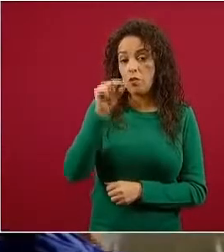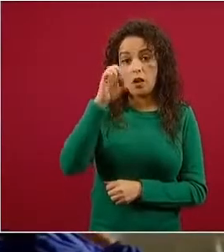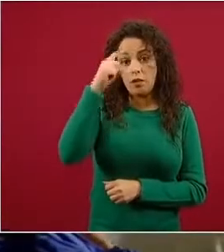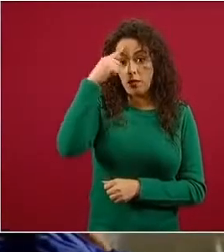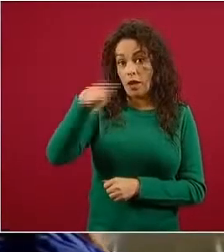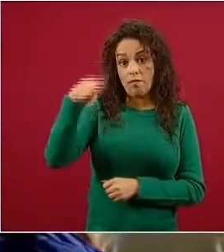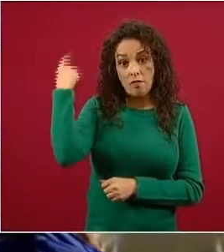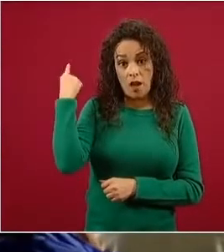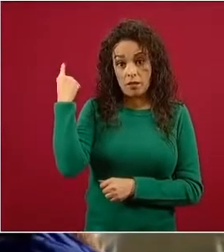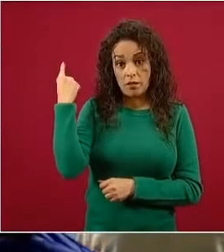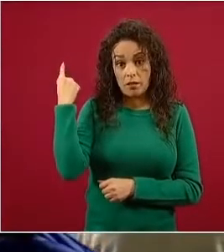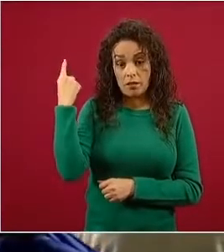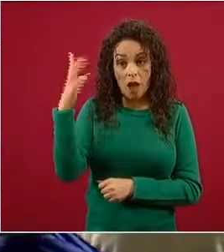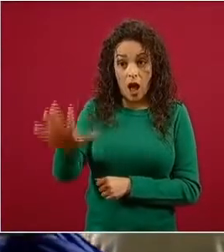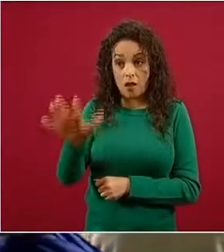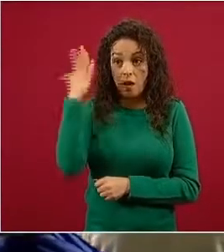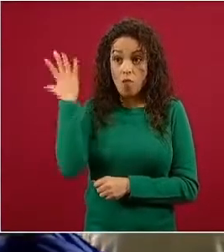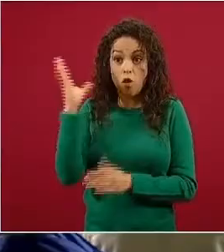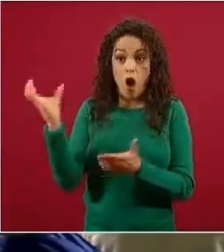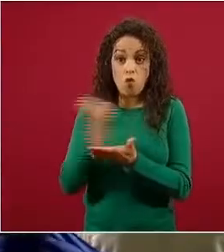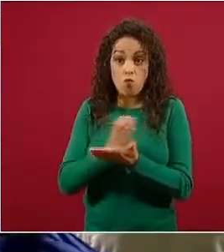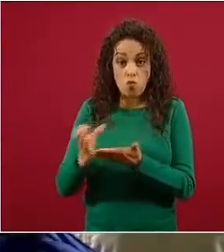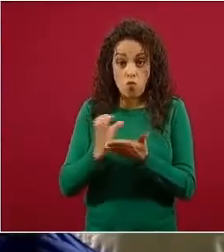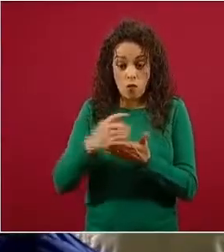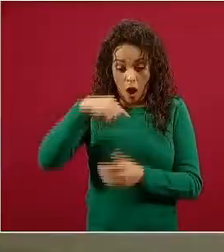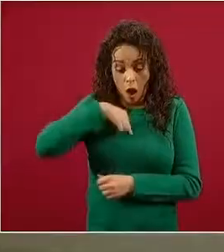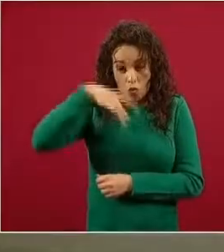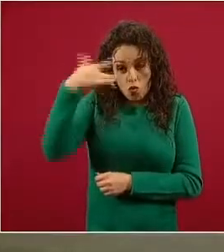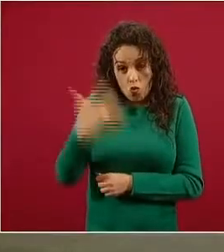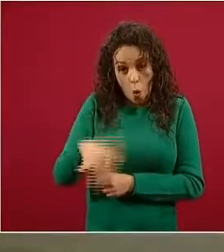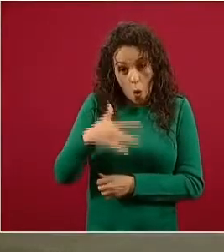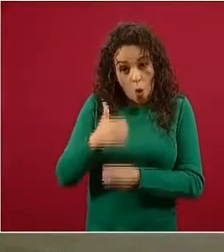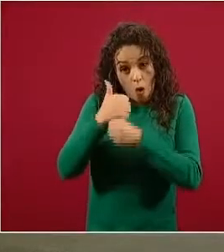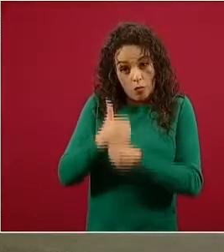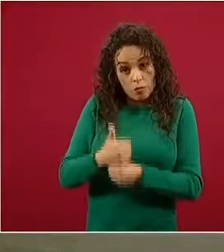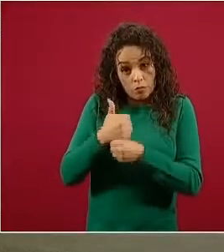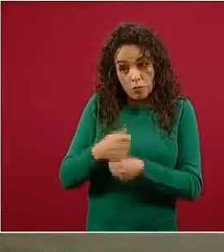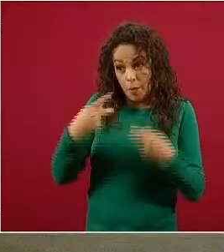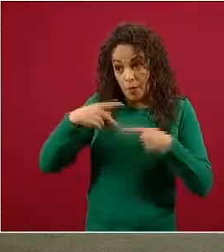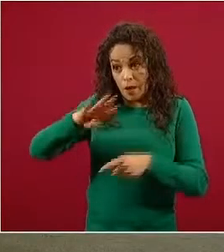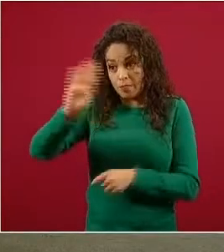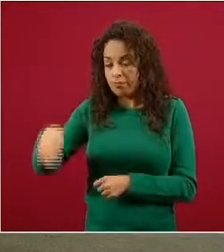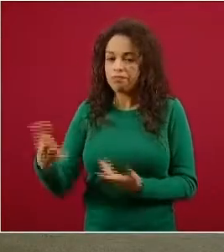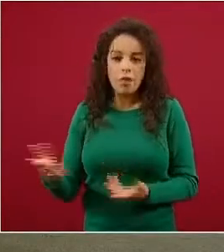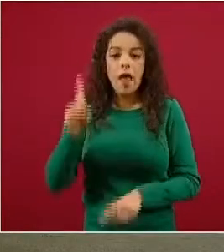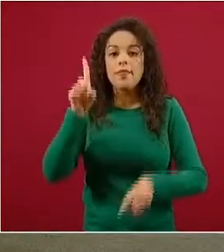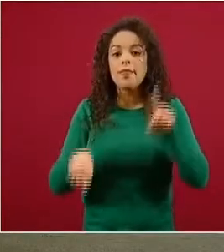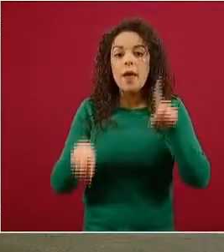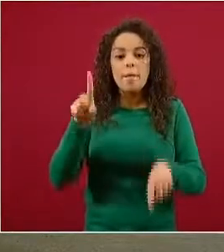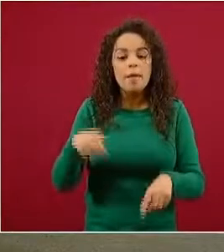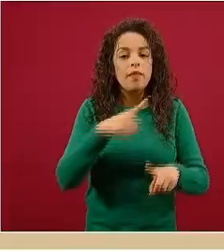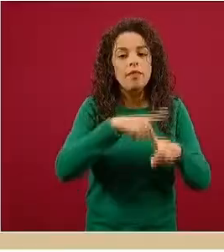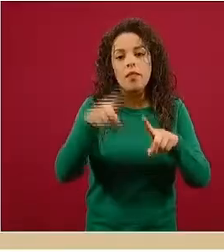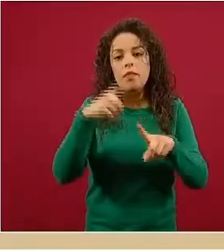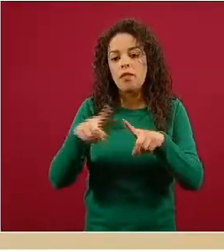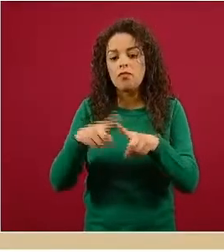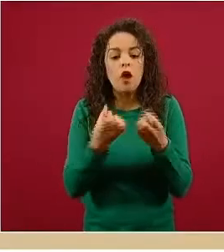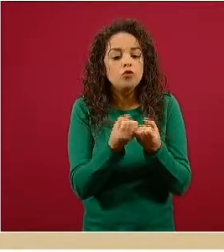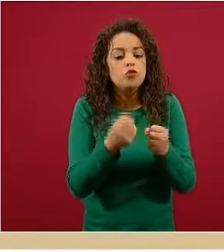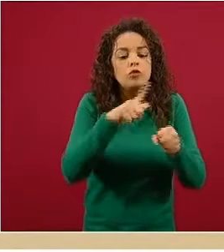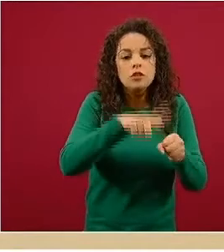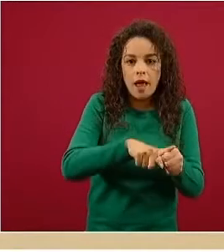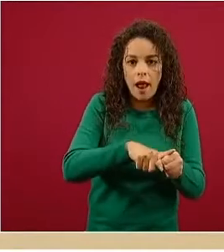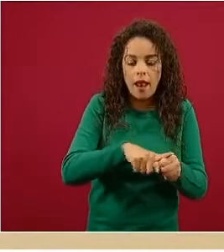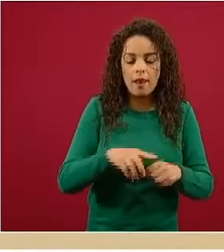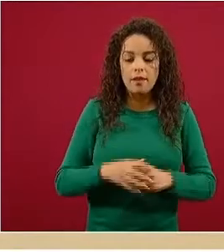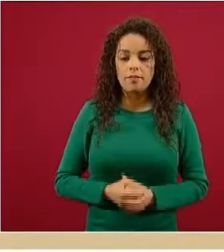ejercicio, promoverlo, hacer álbumes, dibujos, inclusive videos. Y en esta etapa se puede querer estar solo y es importante dejar a la persona